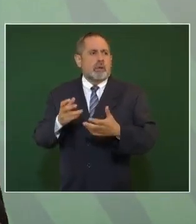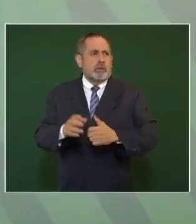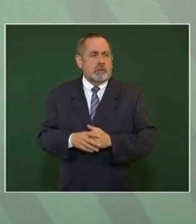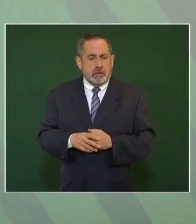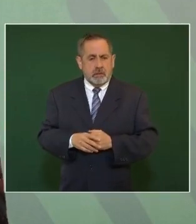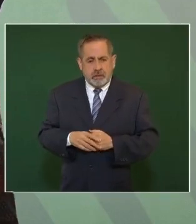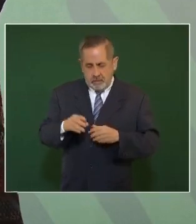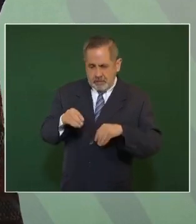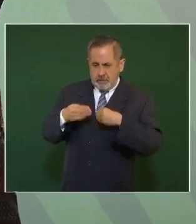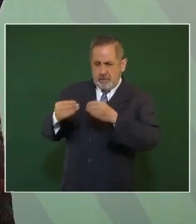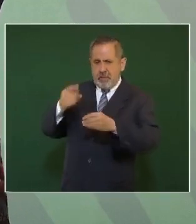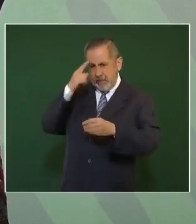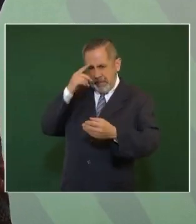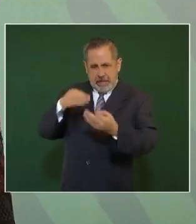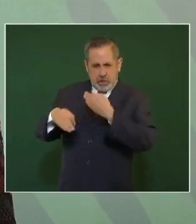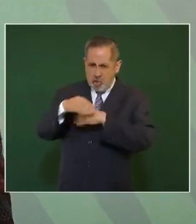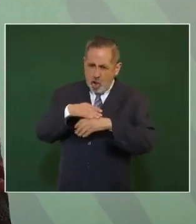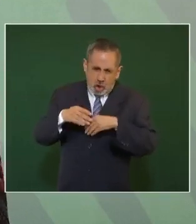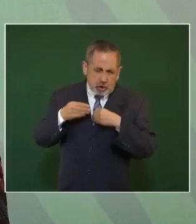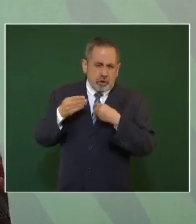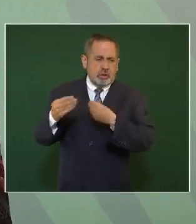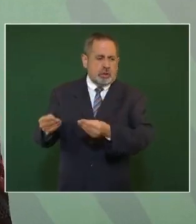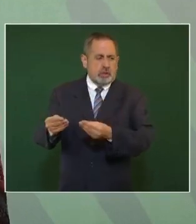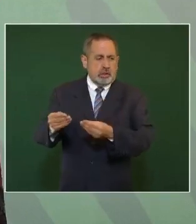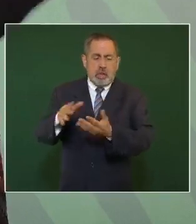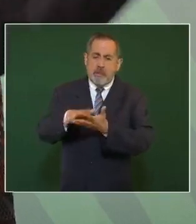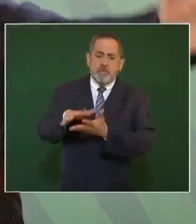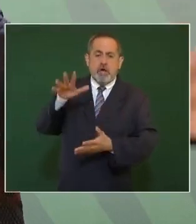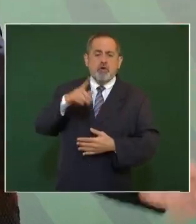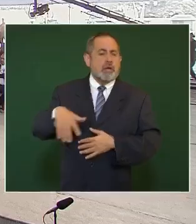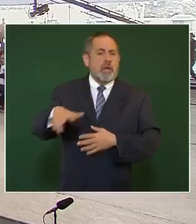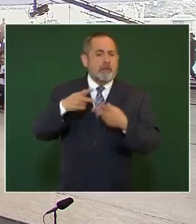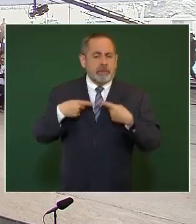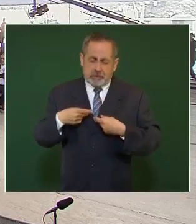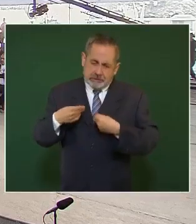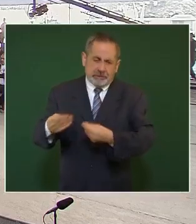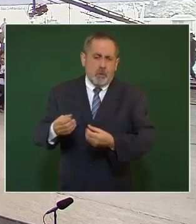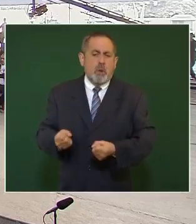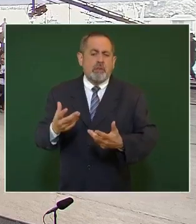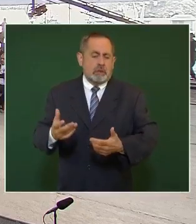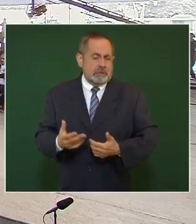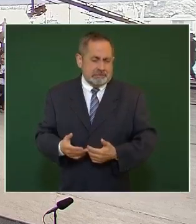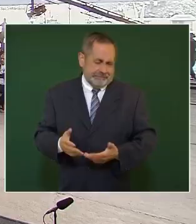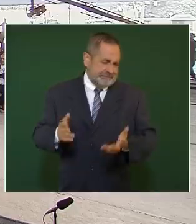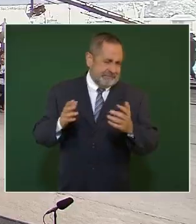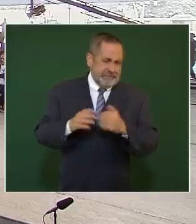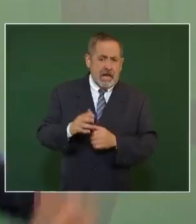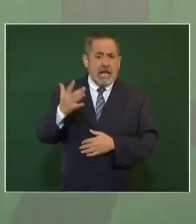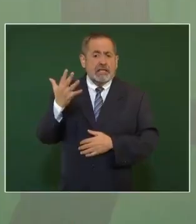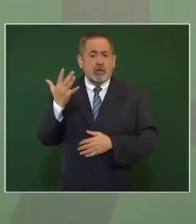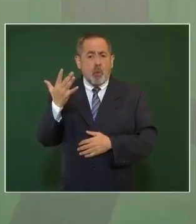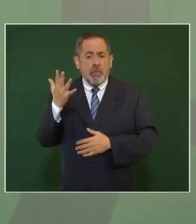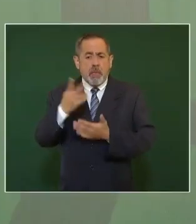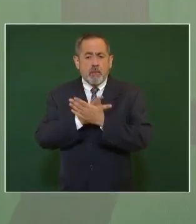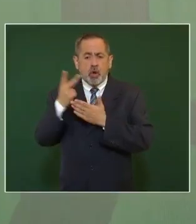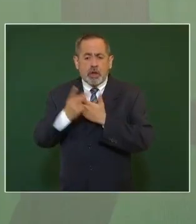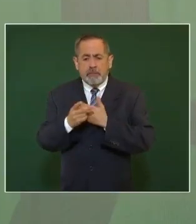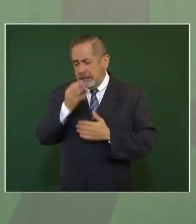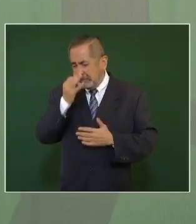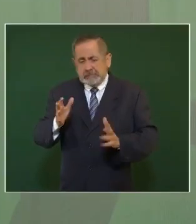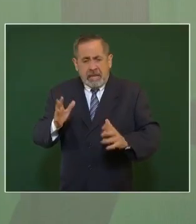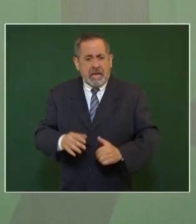que le llegue para llegarle a la mayoría del pueblo? Pues 50,